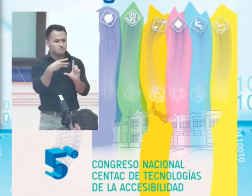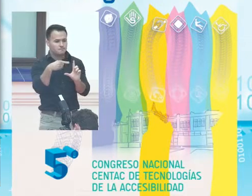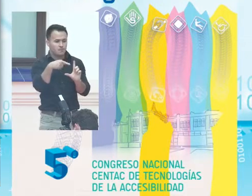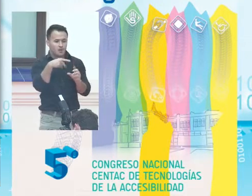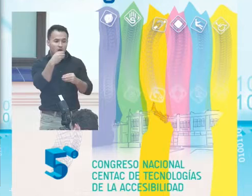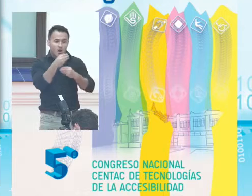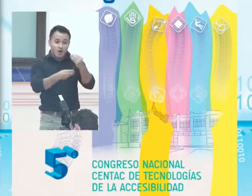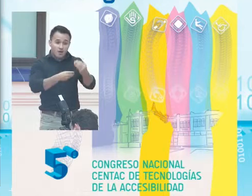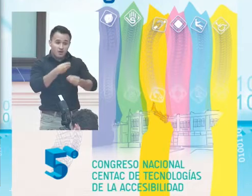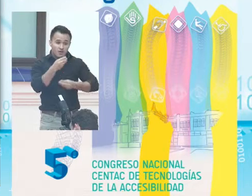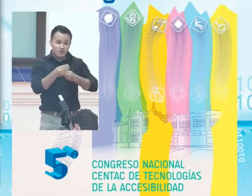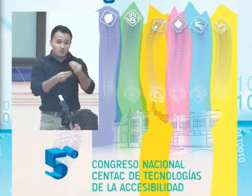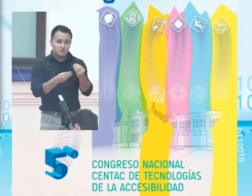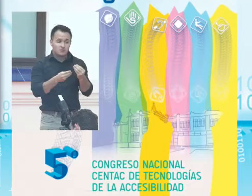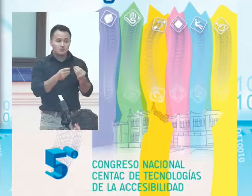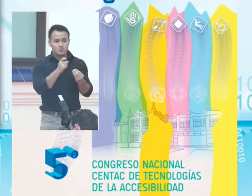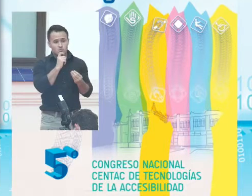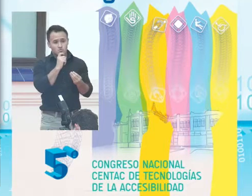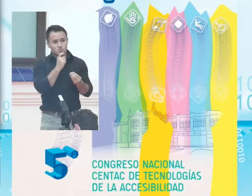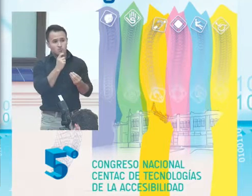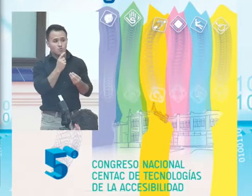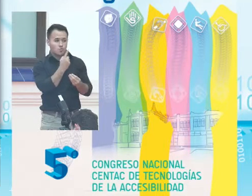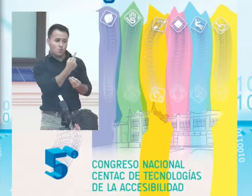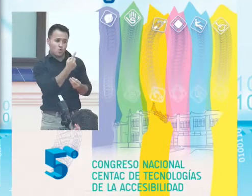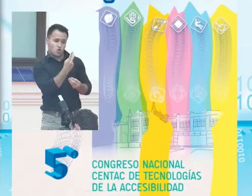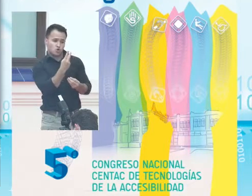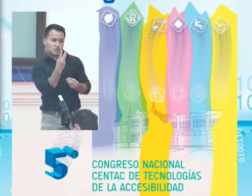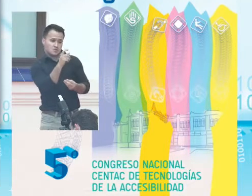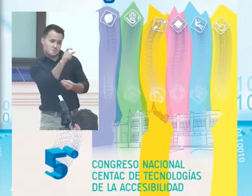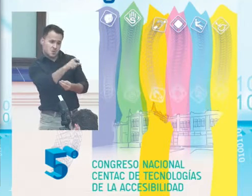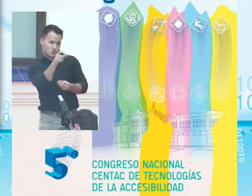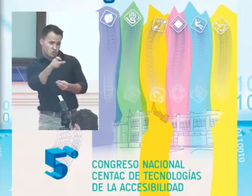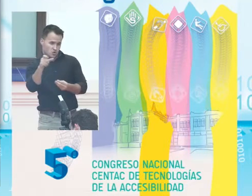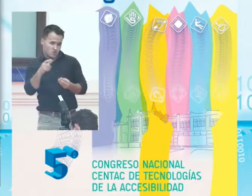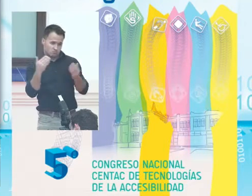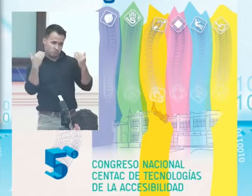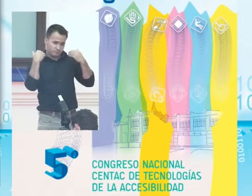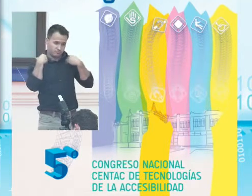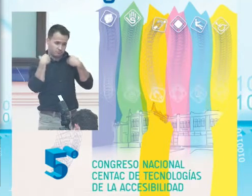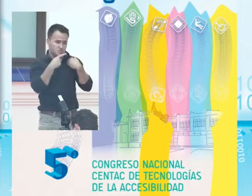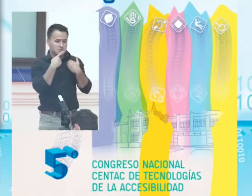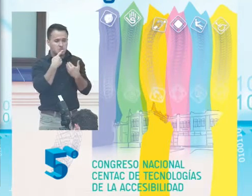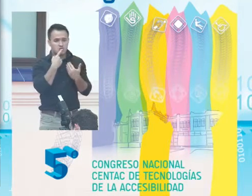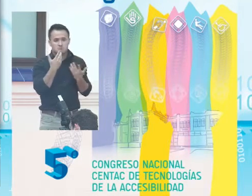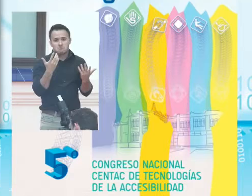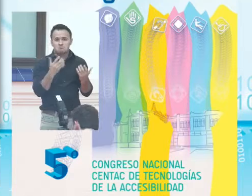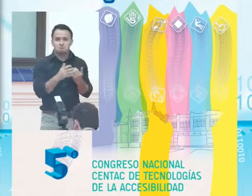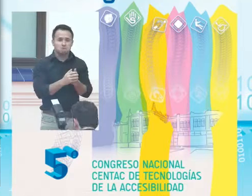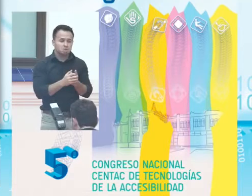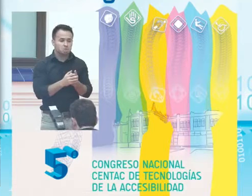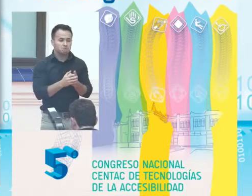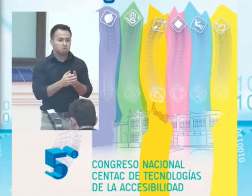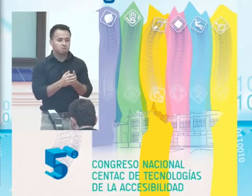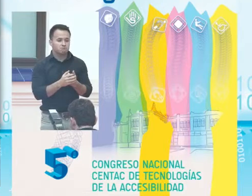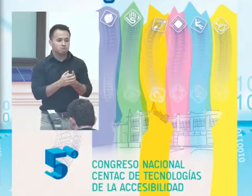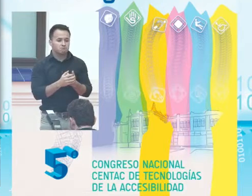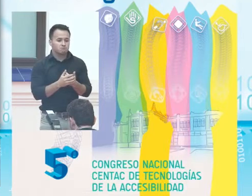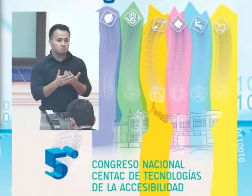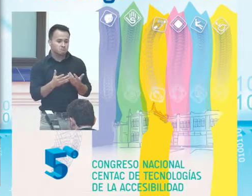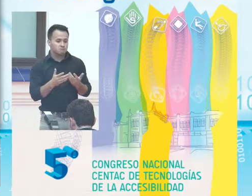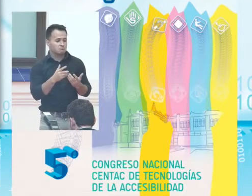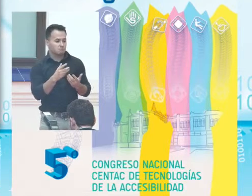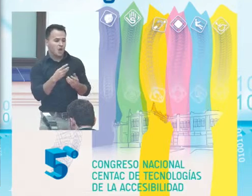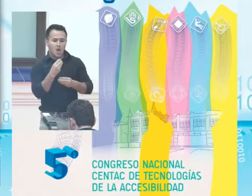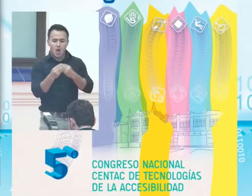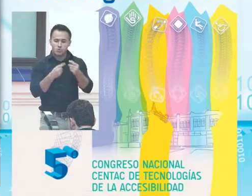se hace por 1 o 2 o 3 personas que dicen, bueno, así